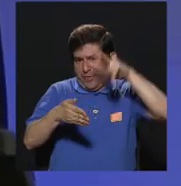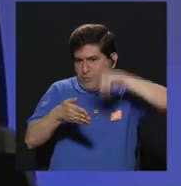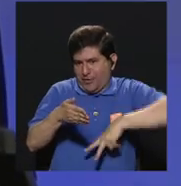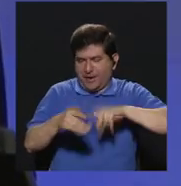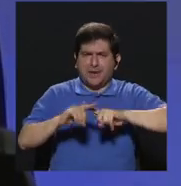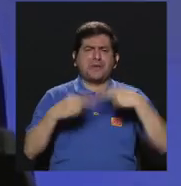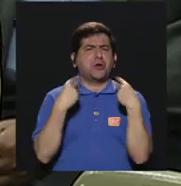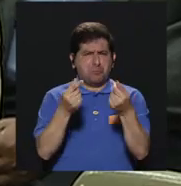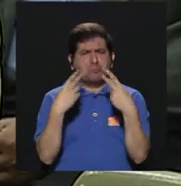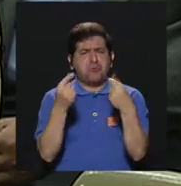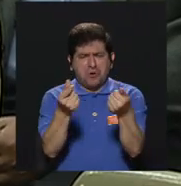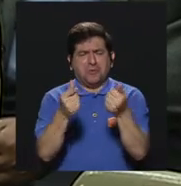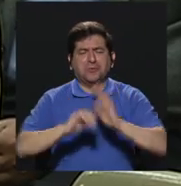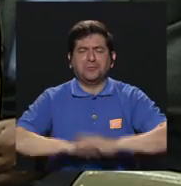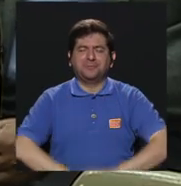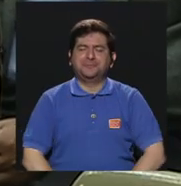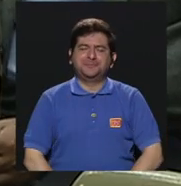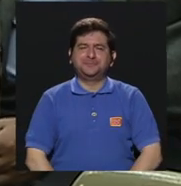se va a ir rapidito.